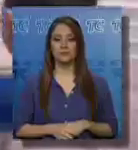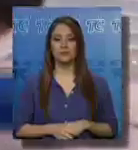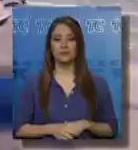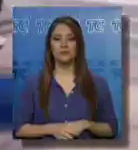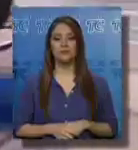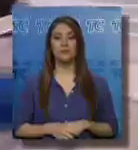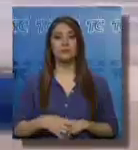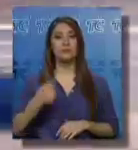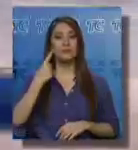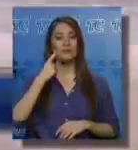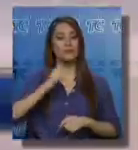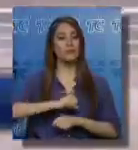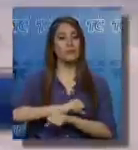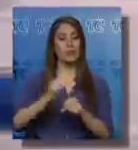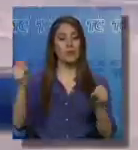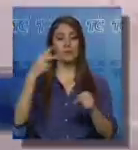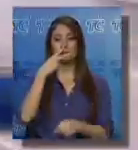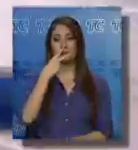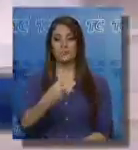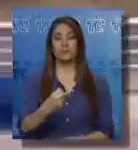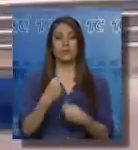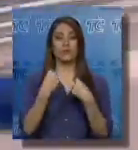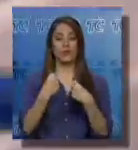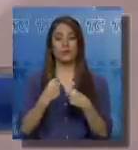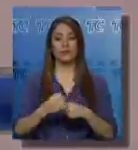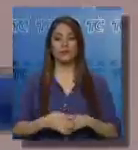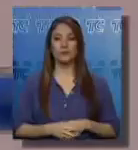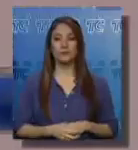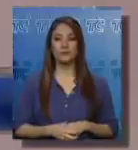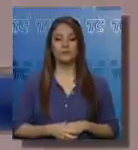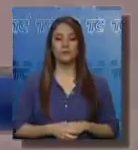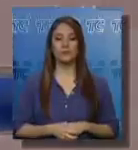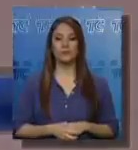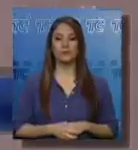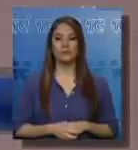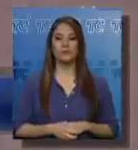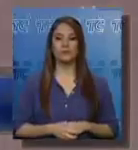Con gases lacrimógenos intentaron dispersarlos.